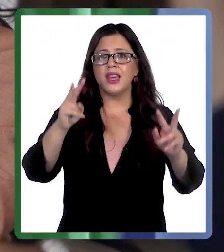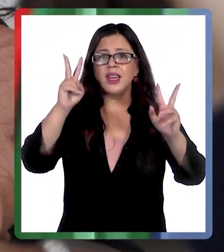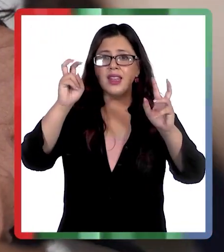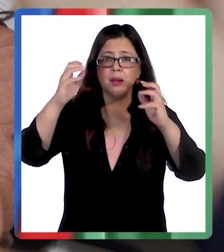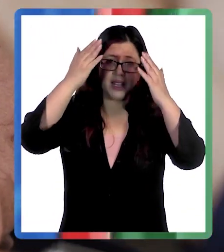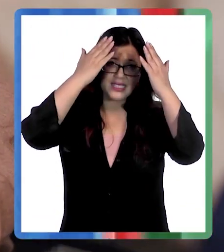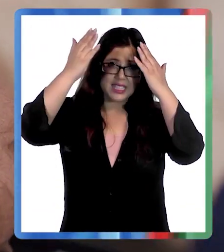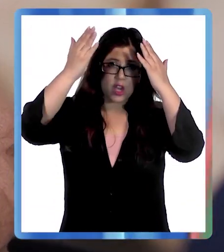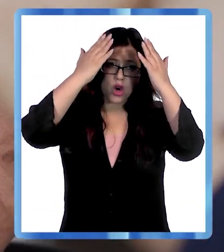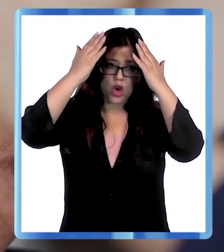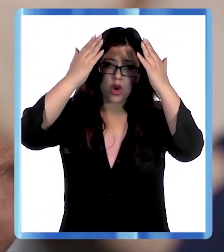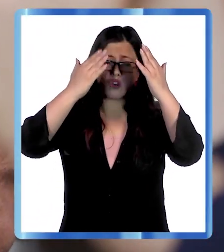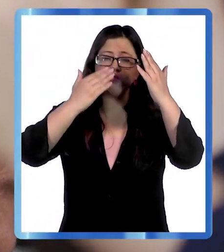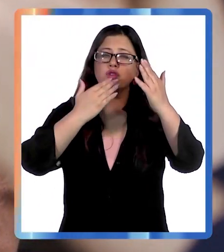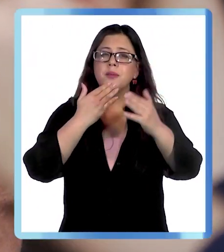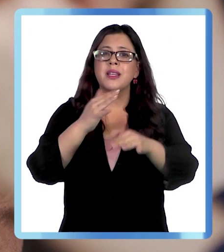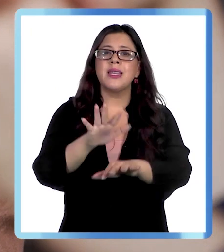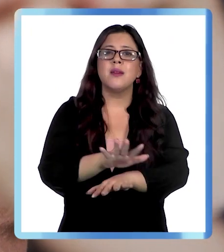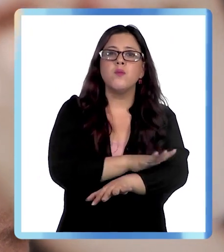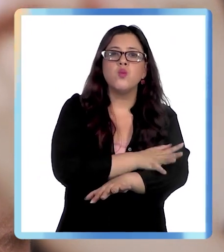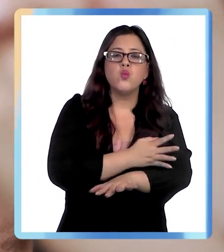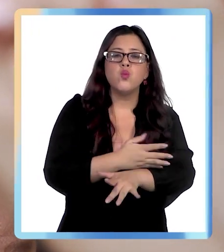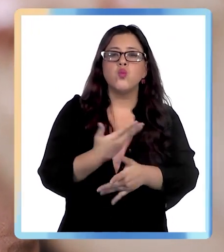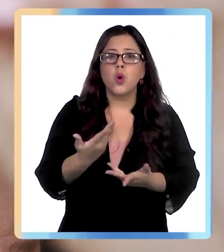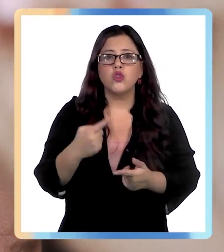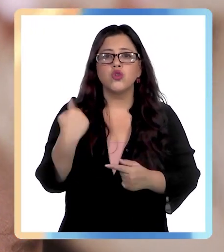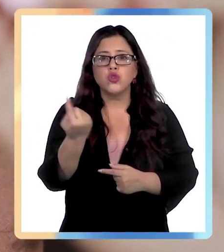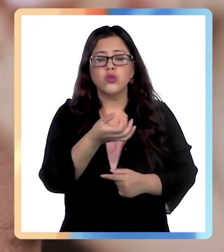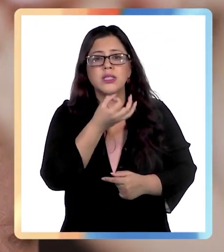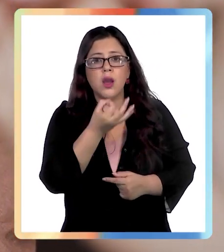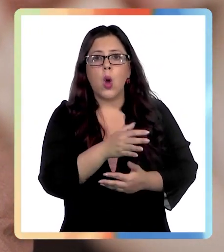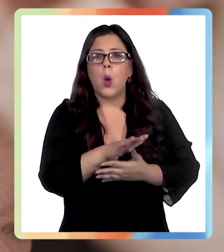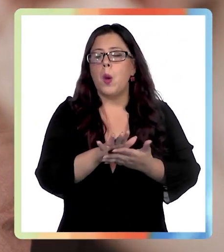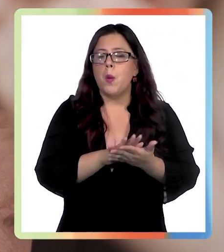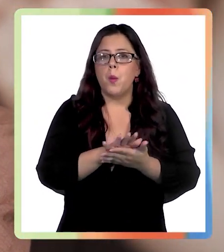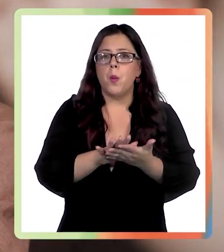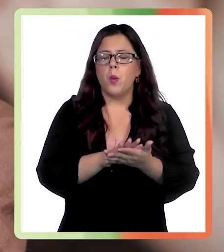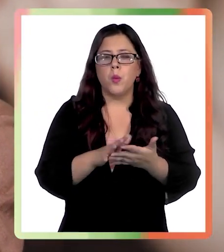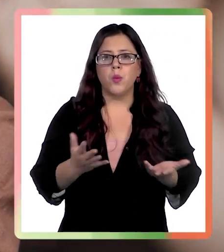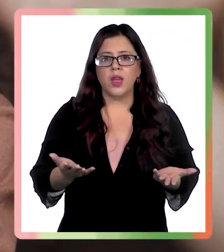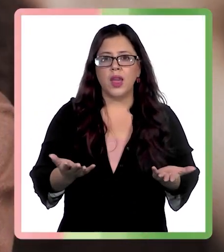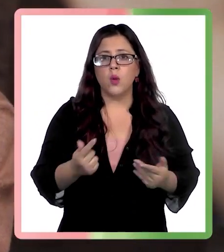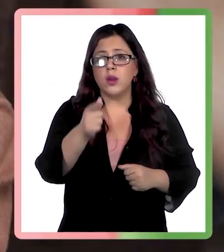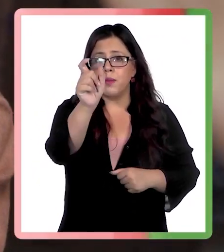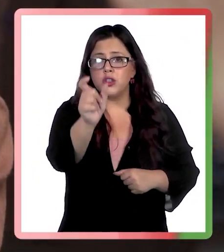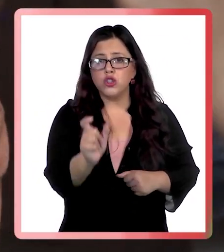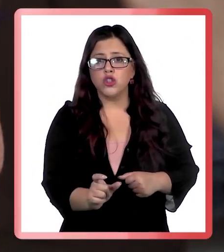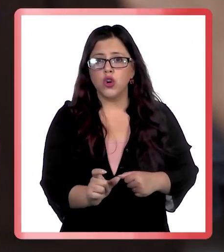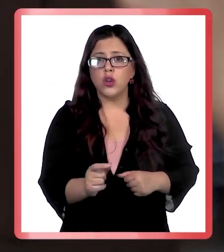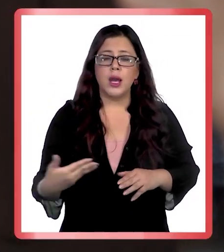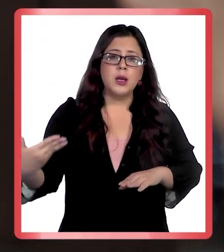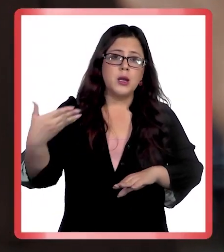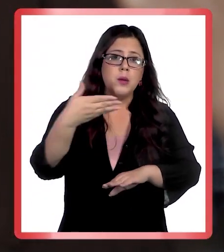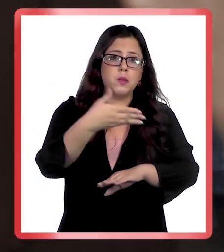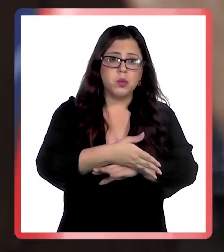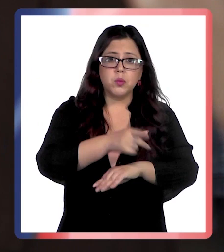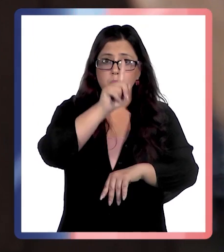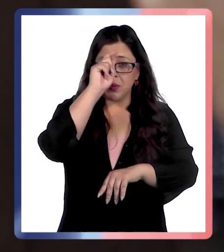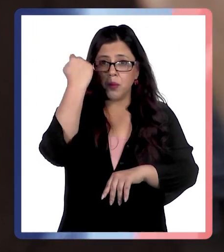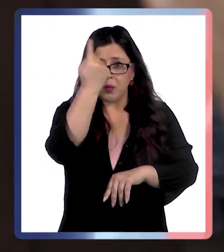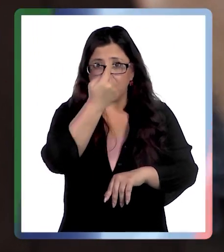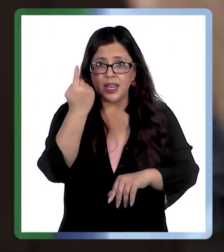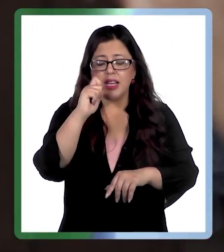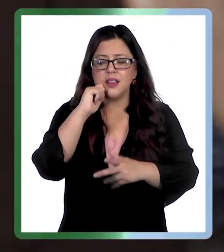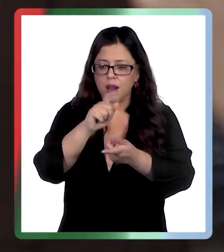todo temas psicológicos temas emocionales por eso nosotros decimos que cuando por ejemplo un paciente llega a nuestra